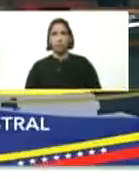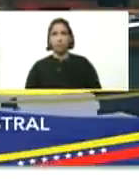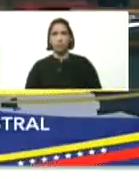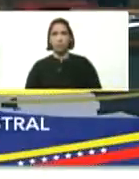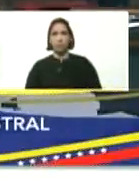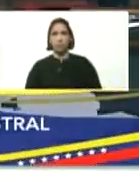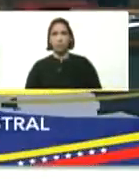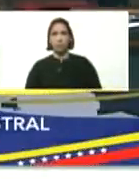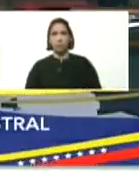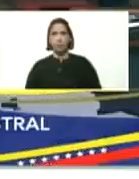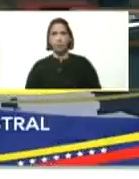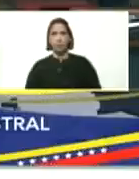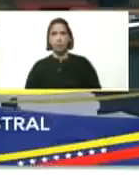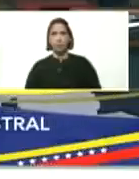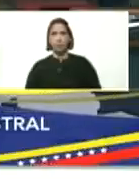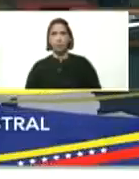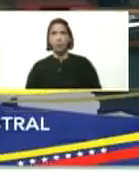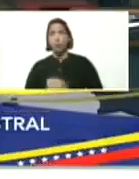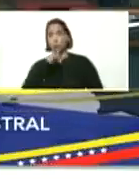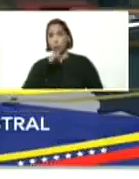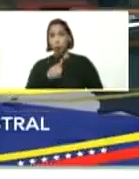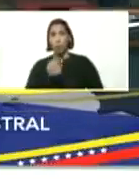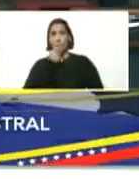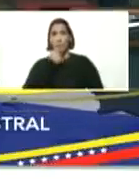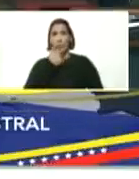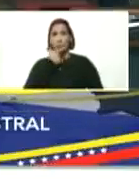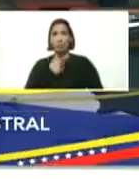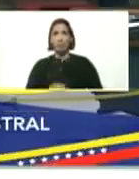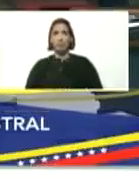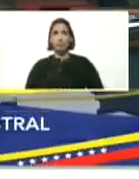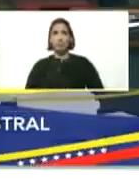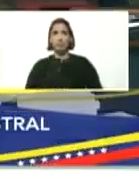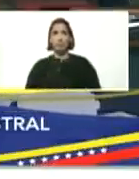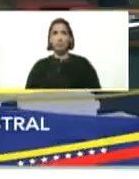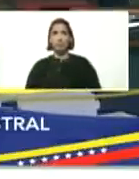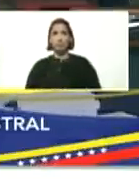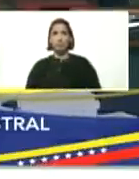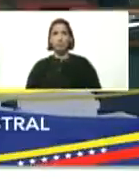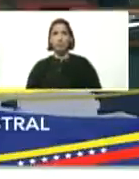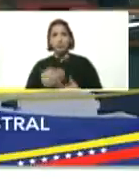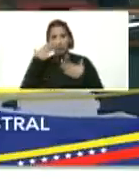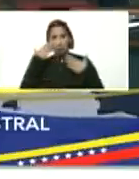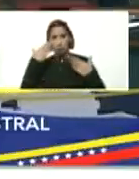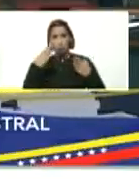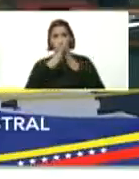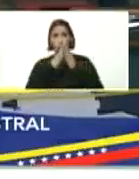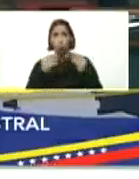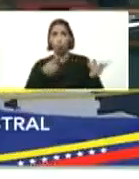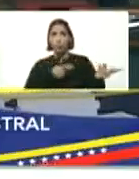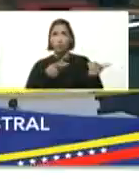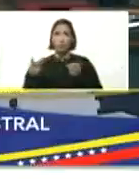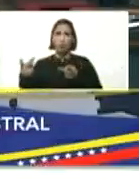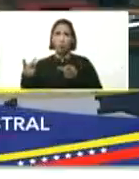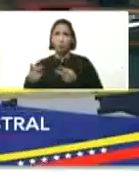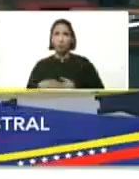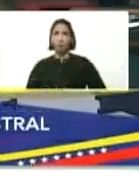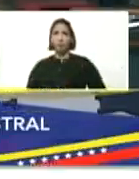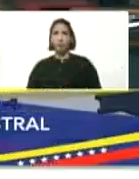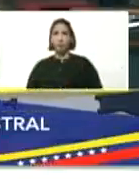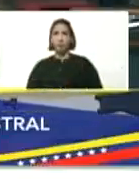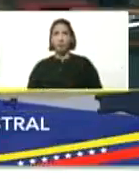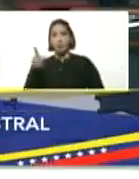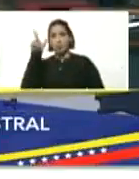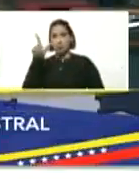Una primicia, una noticia bonita, buena. Bueno, mi saludo a todos los invitados de